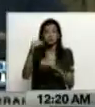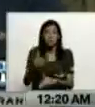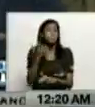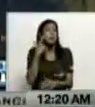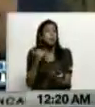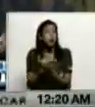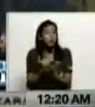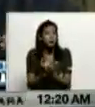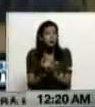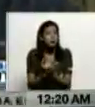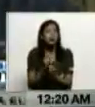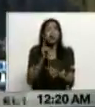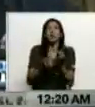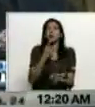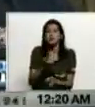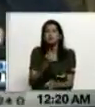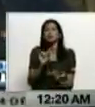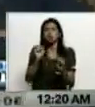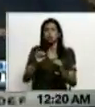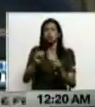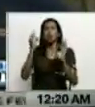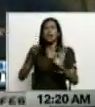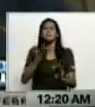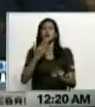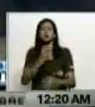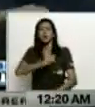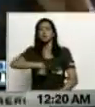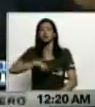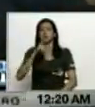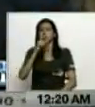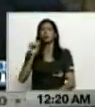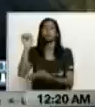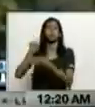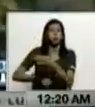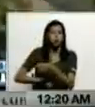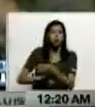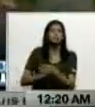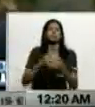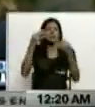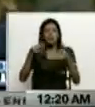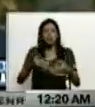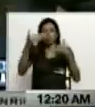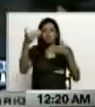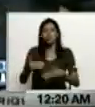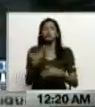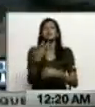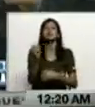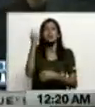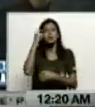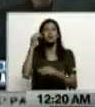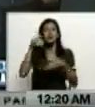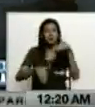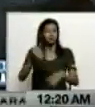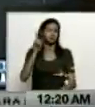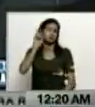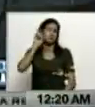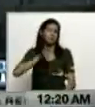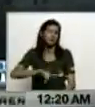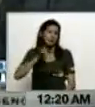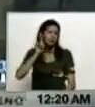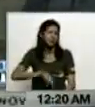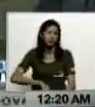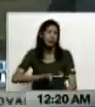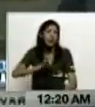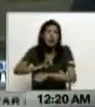veremos si el resultado que plantearon algunos que dijeron No es que si se declara el abandono del cargo En 30 días tenemos elecciones eso es una gran